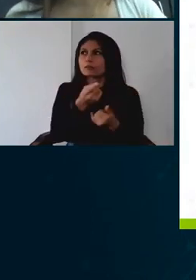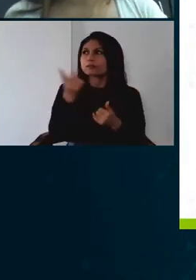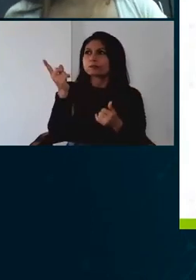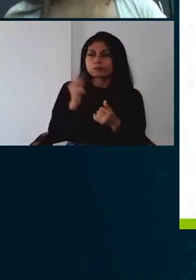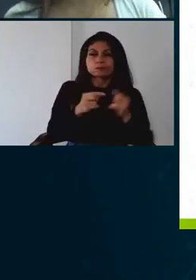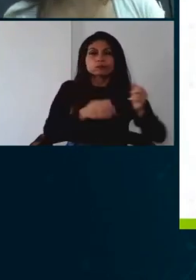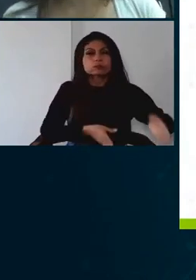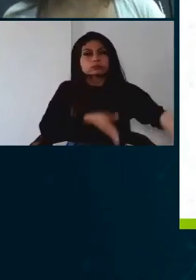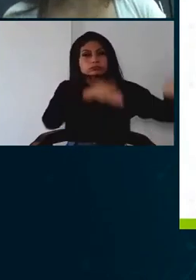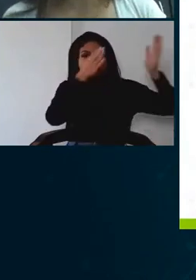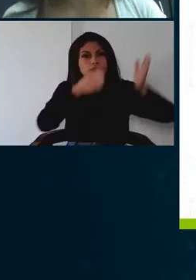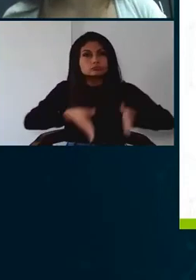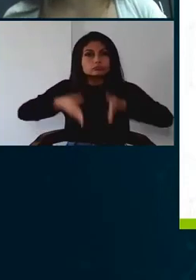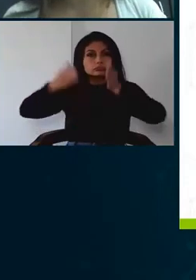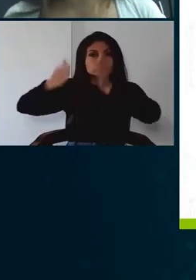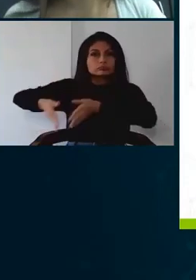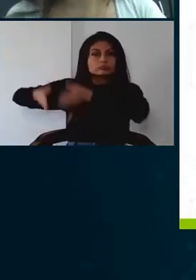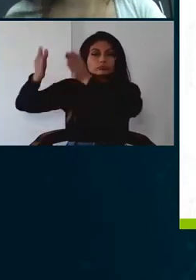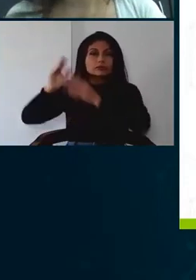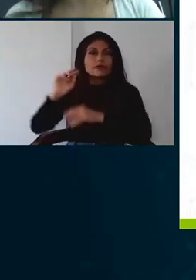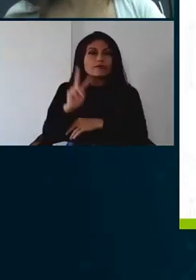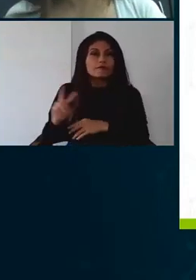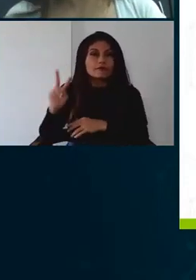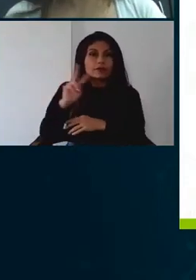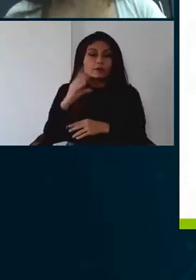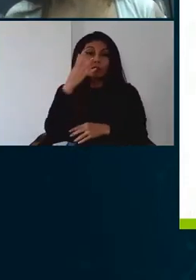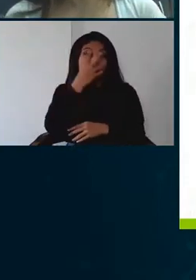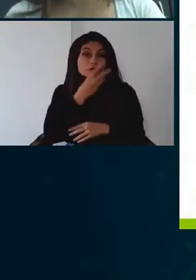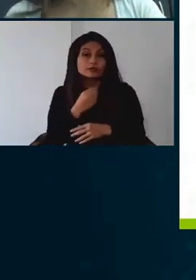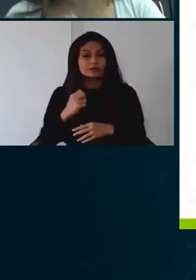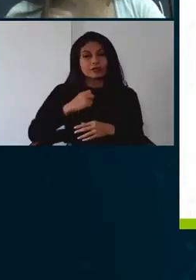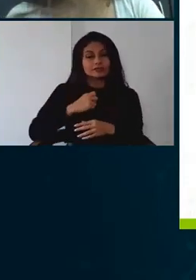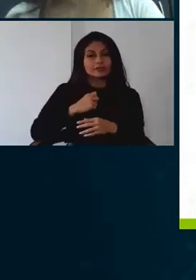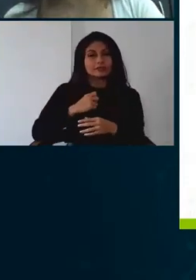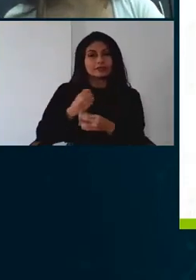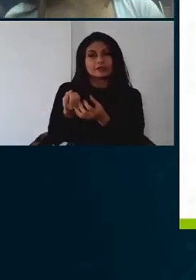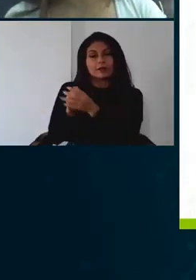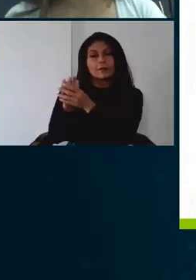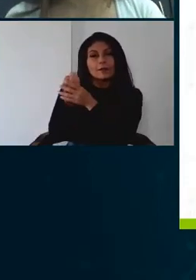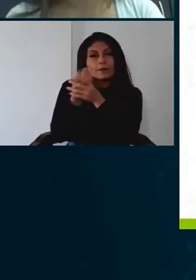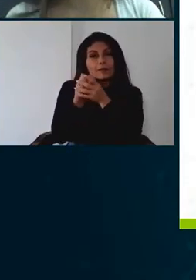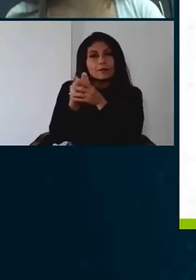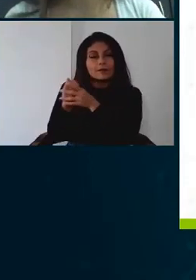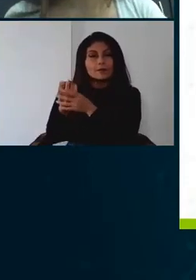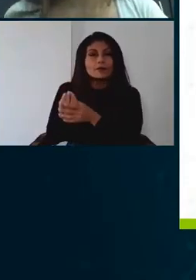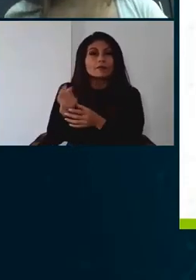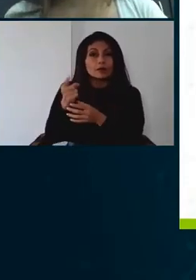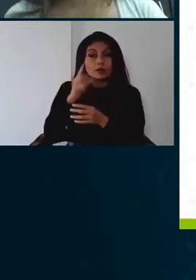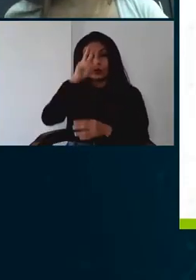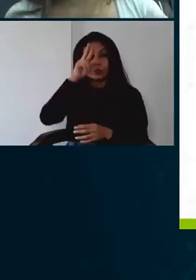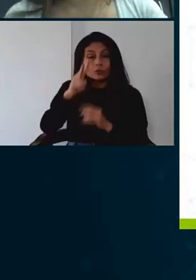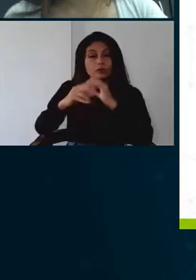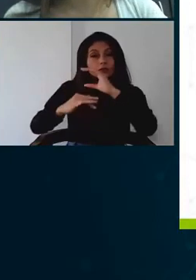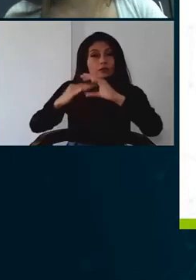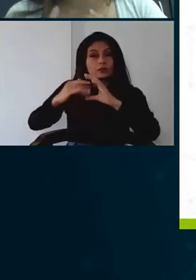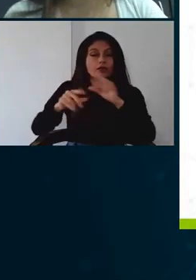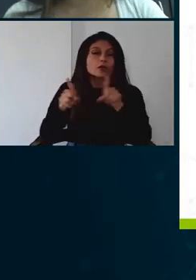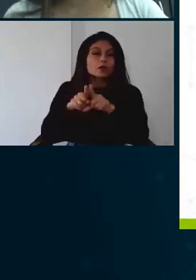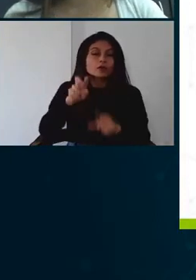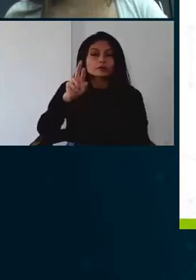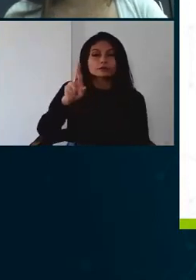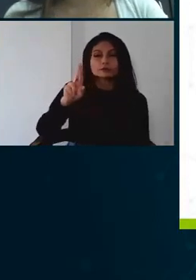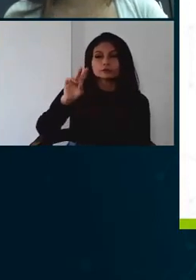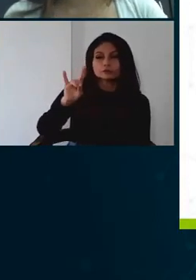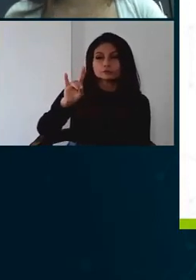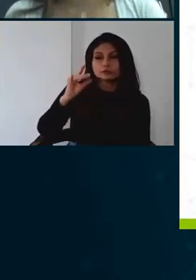verdes empresariales muy bonitos, no yéndonos muy lejos, Ruta N es uno de ellos, pero que nosotros desde